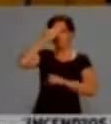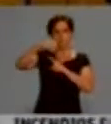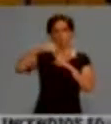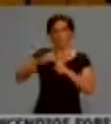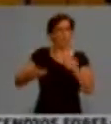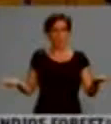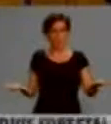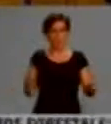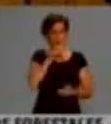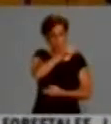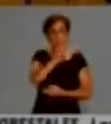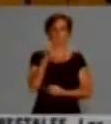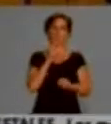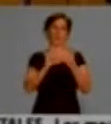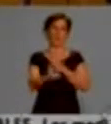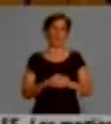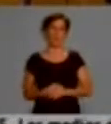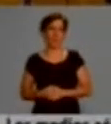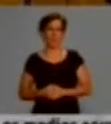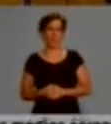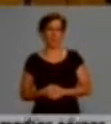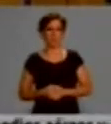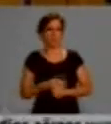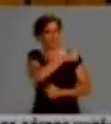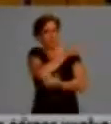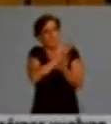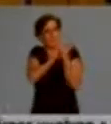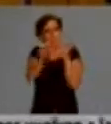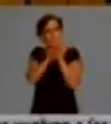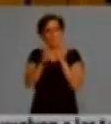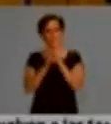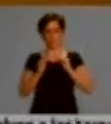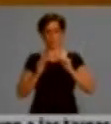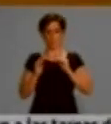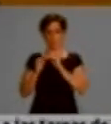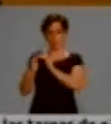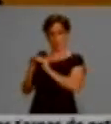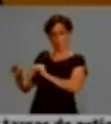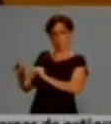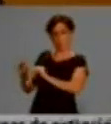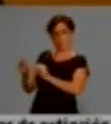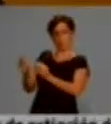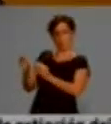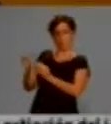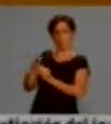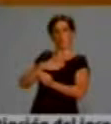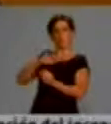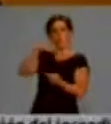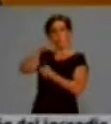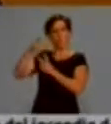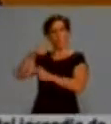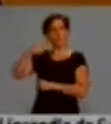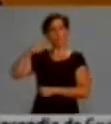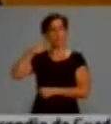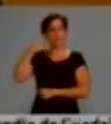que responder. ¿Puede explicarnos si el diseño financiero que el señor Bárcenas atribuye a Blesa fue encargado por el Partido